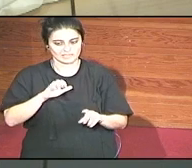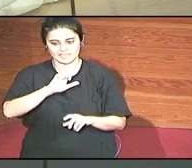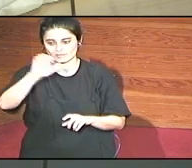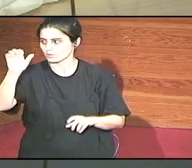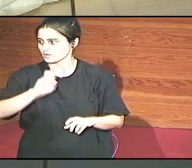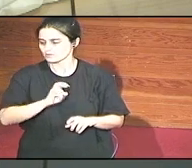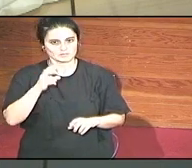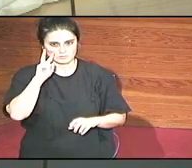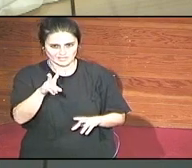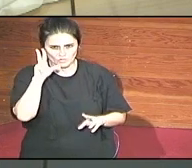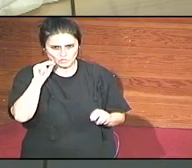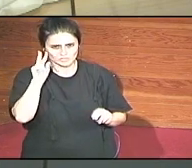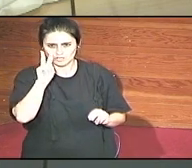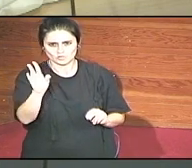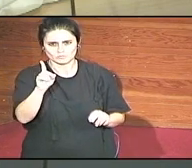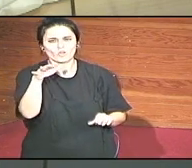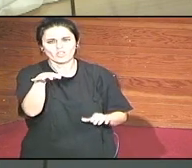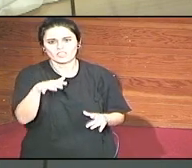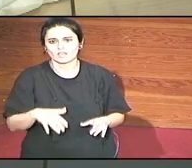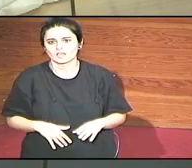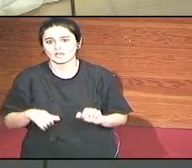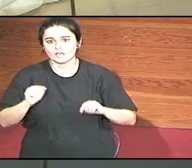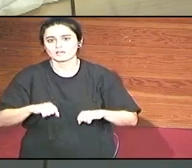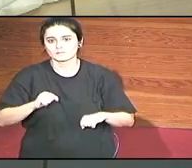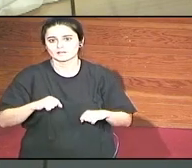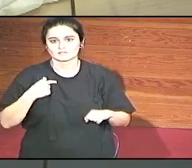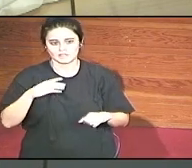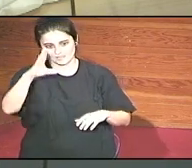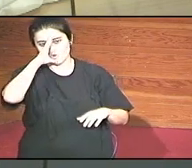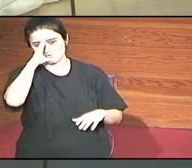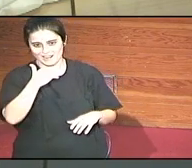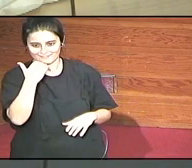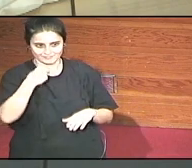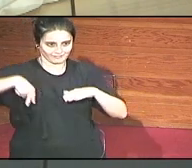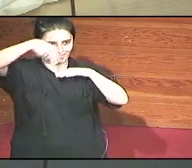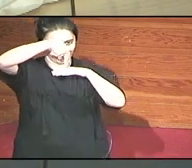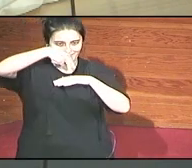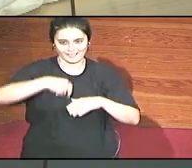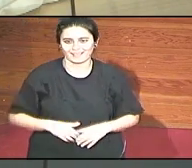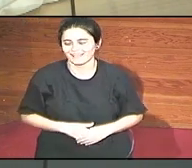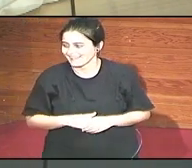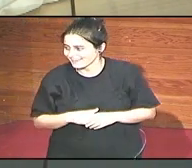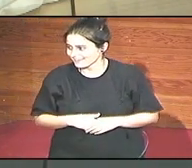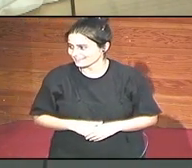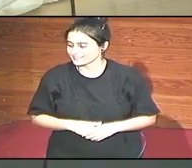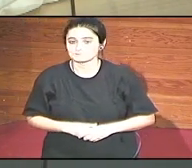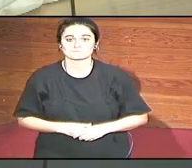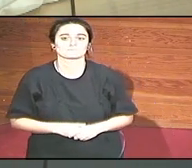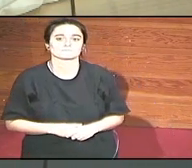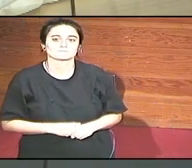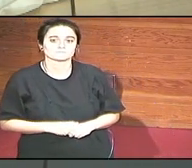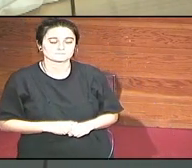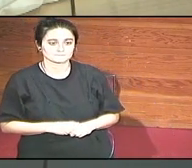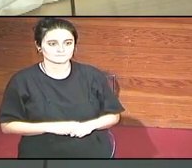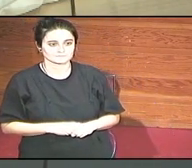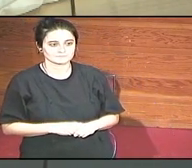desde euskadi aquí afuera en la luna casi te decía eso porque antes has dicho que bueno